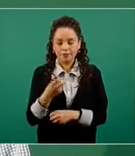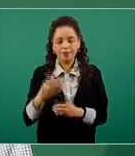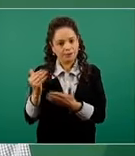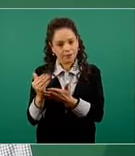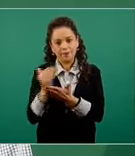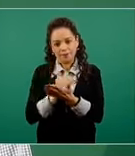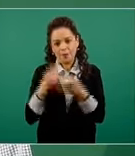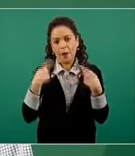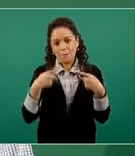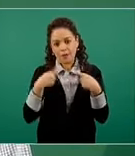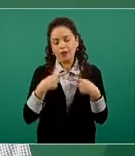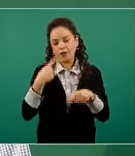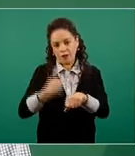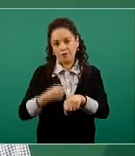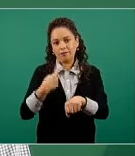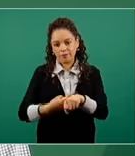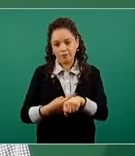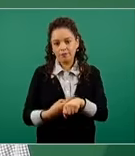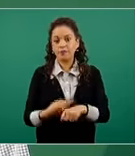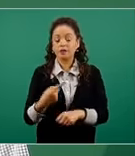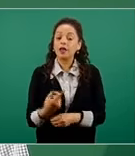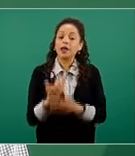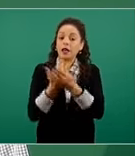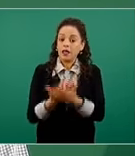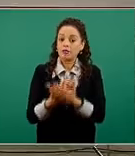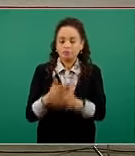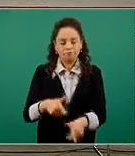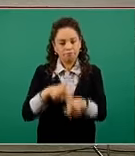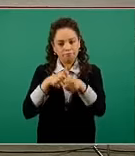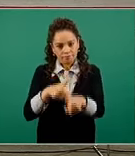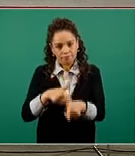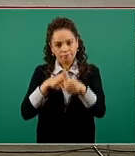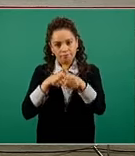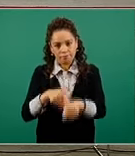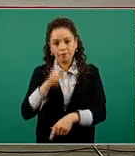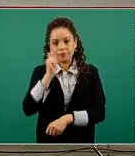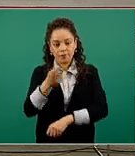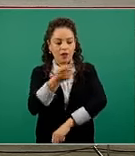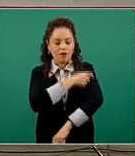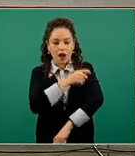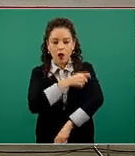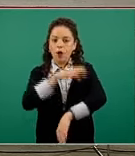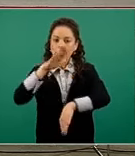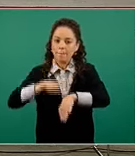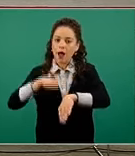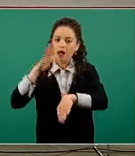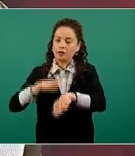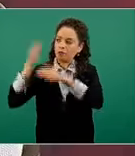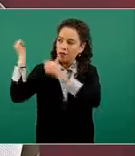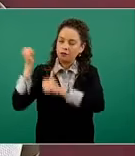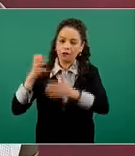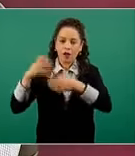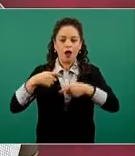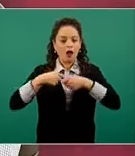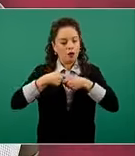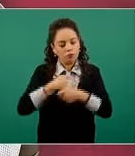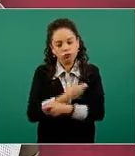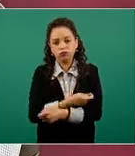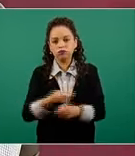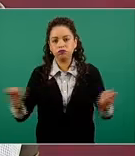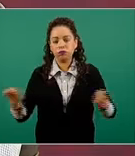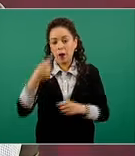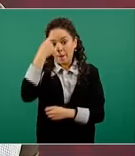transmisión, mientras la vacuna continúa incrementando su cobertura para que en algún momento del